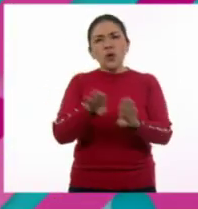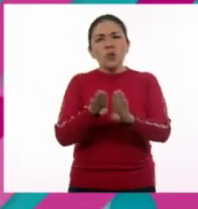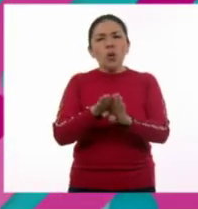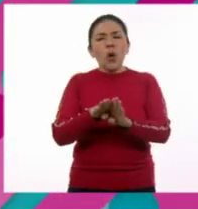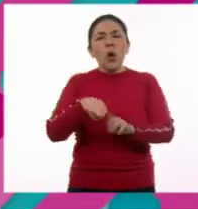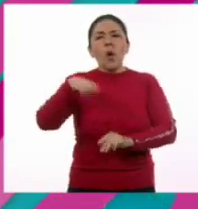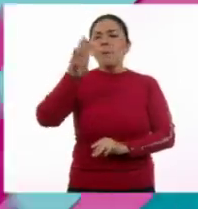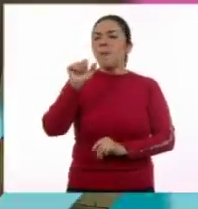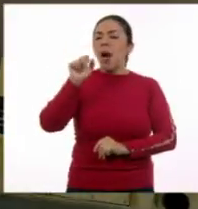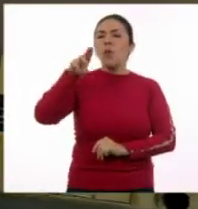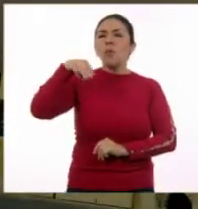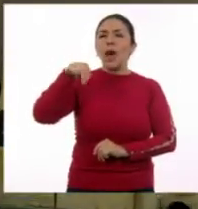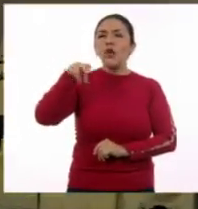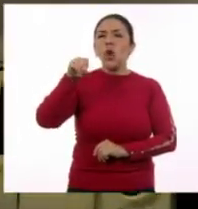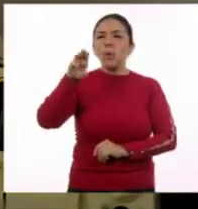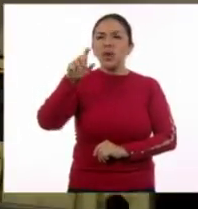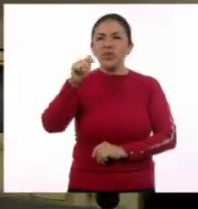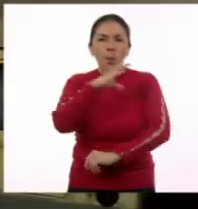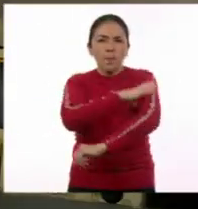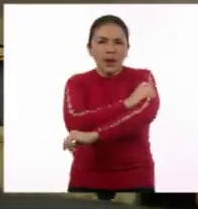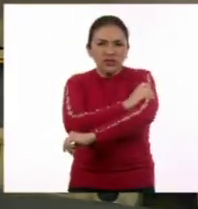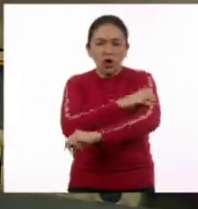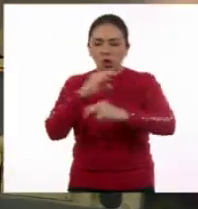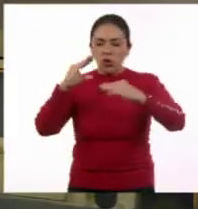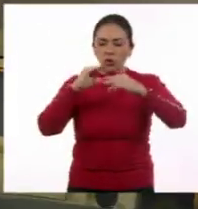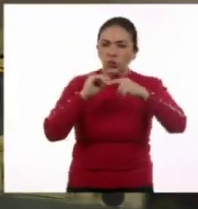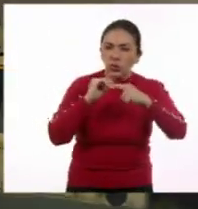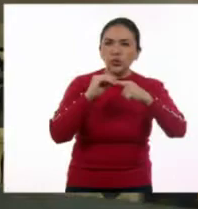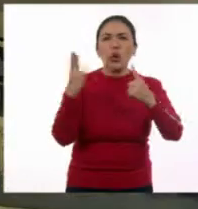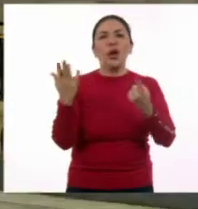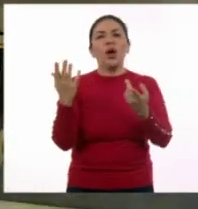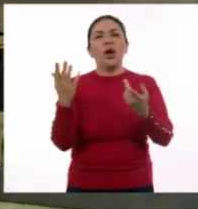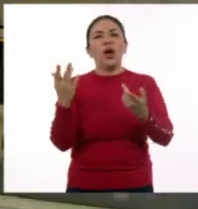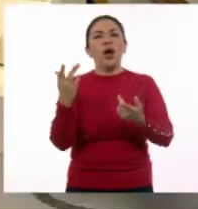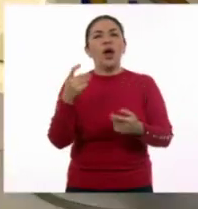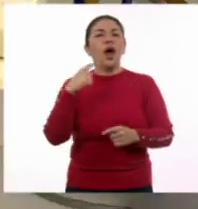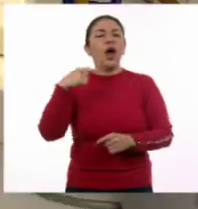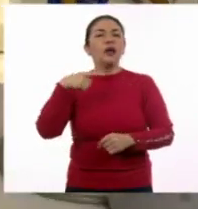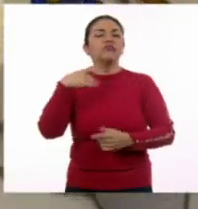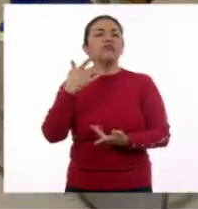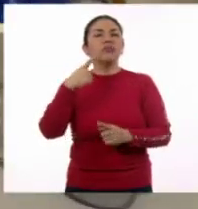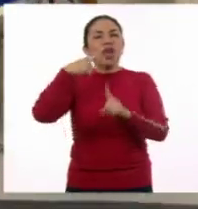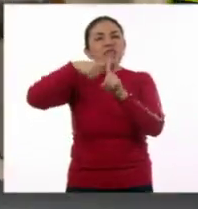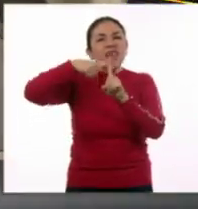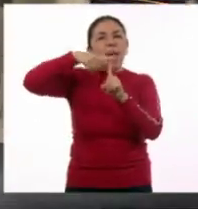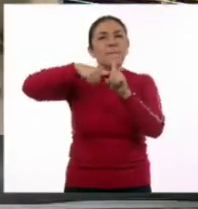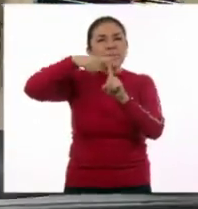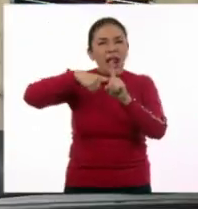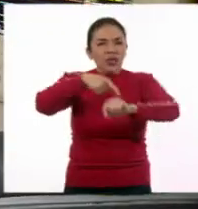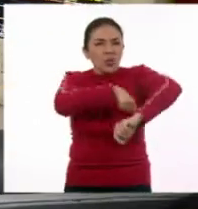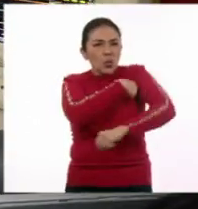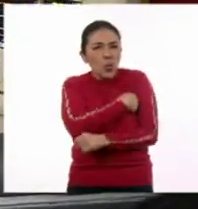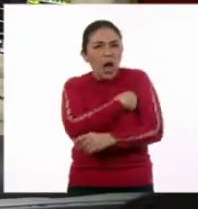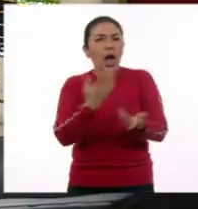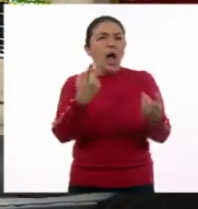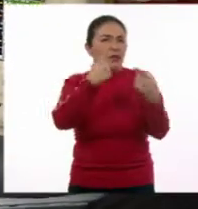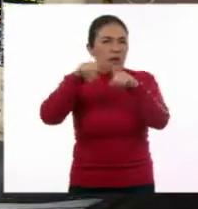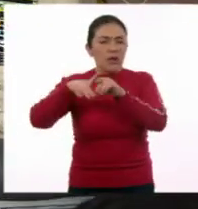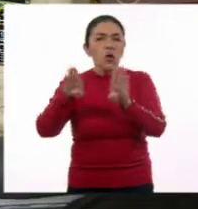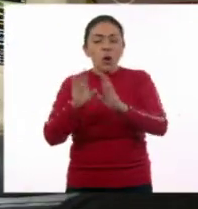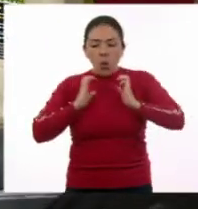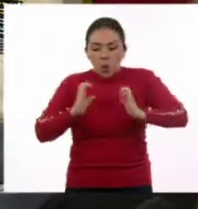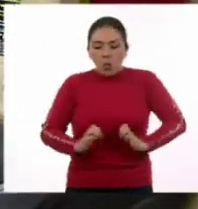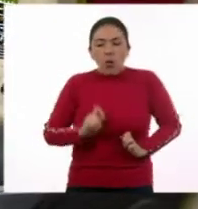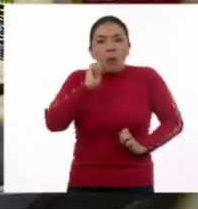metros y metros metros este termómetro es así para hacer diferentes tipos de mediciones de niveles que hay en